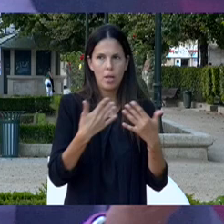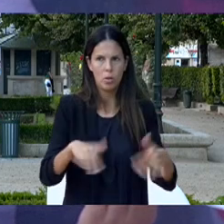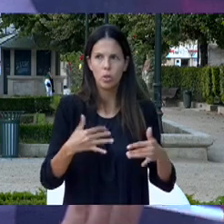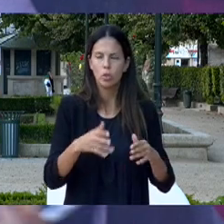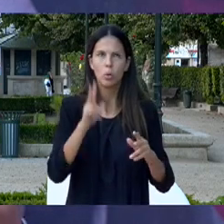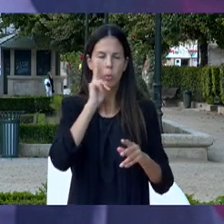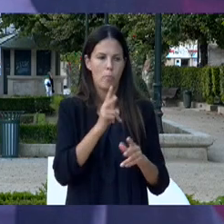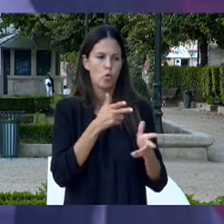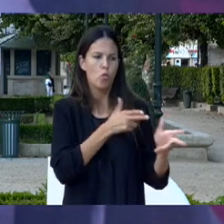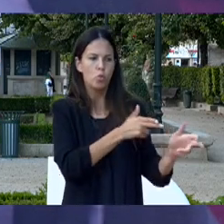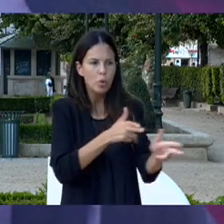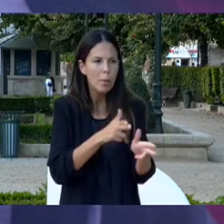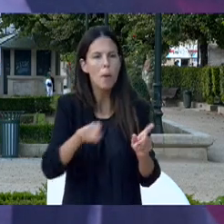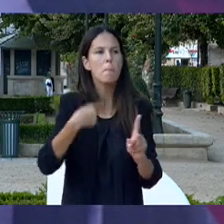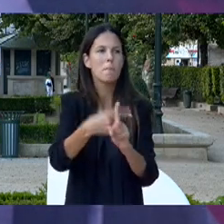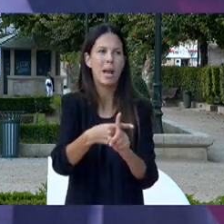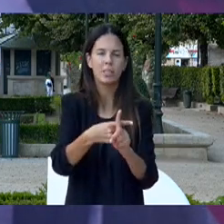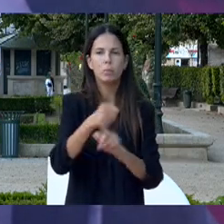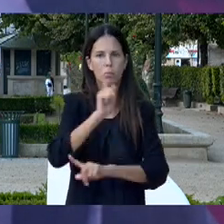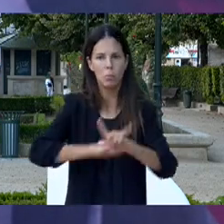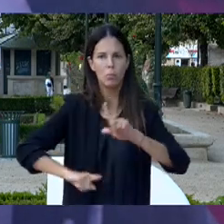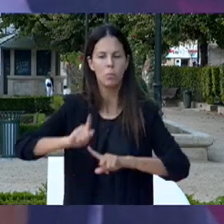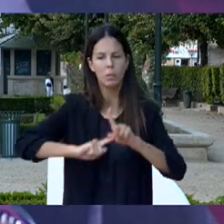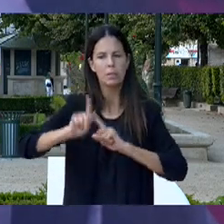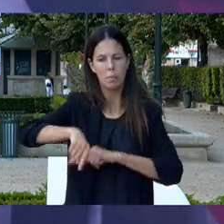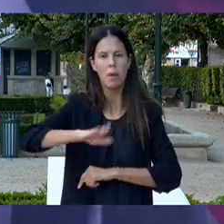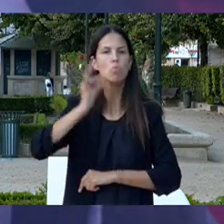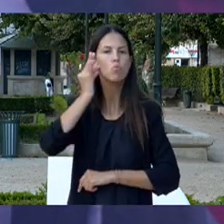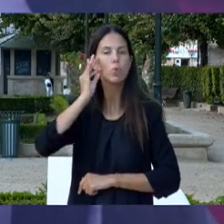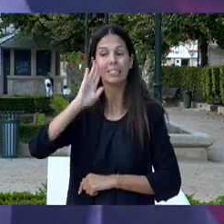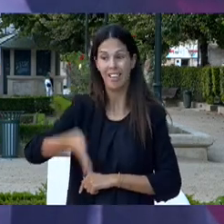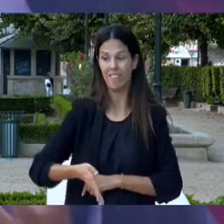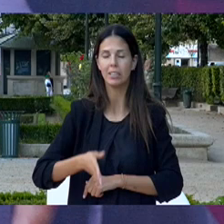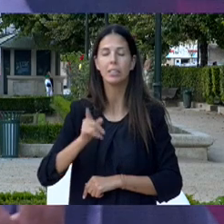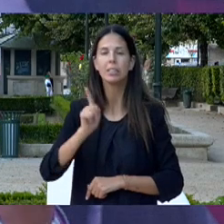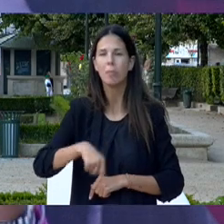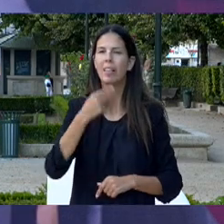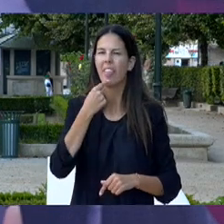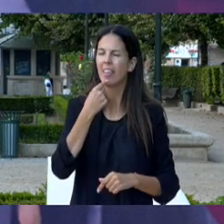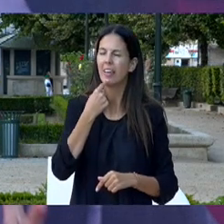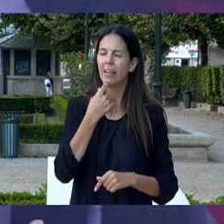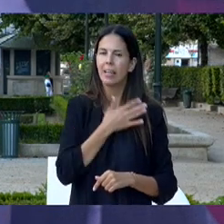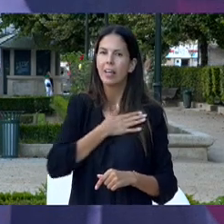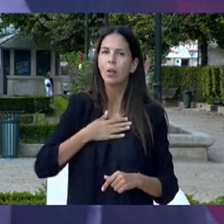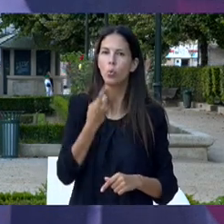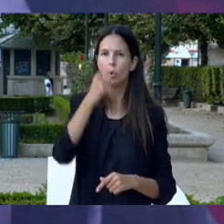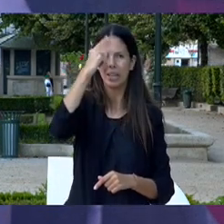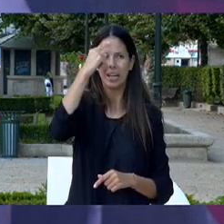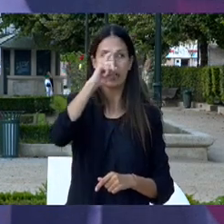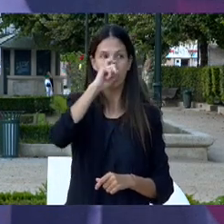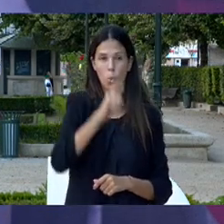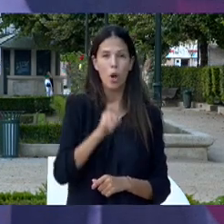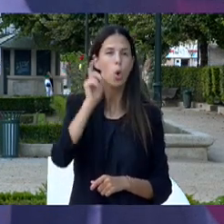dos fusilamentos e tamén pois tamén afectou as mulleres. E simplemente tamén un apuntamento, quería facer un recordo para as